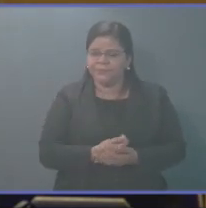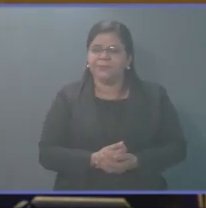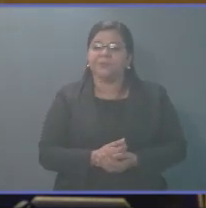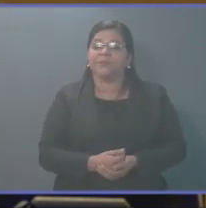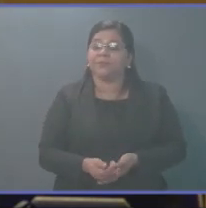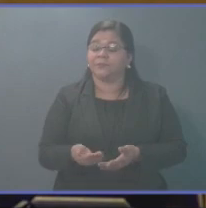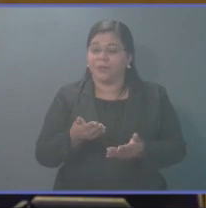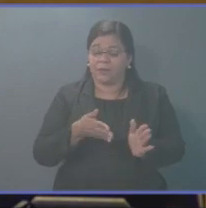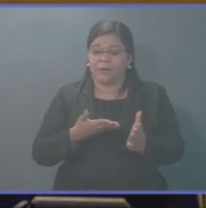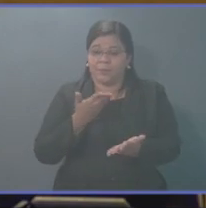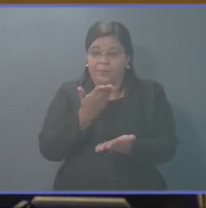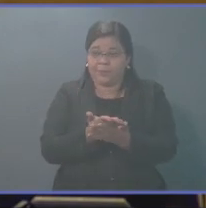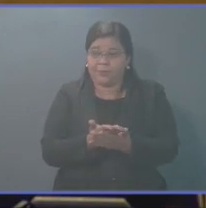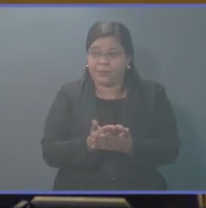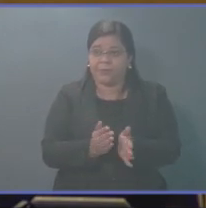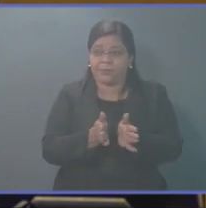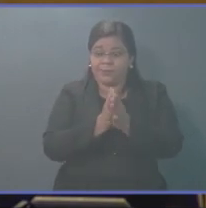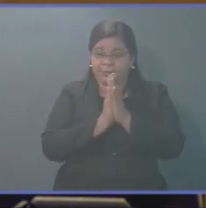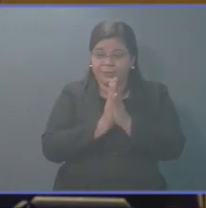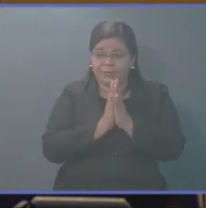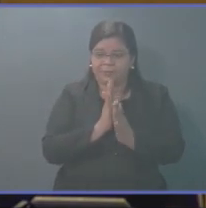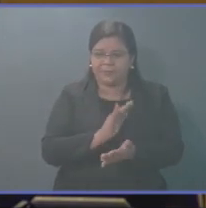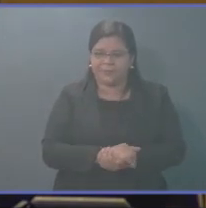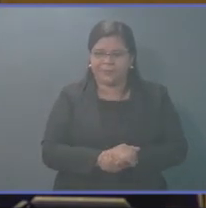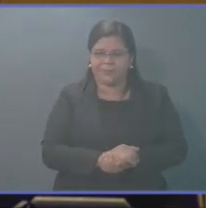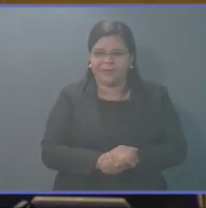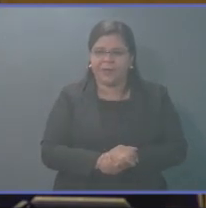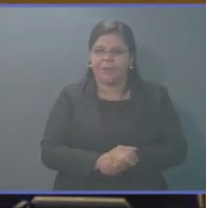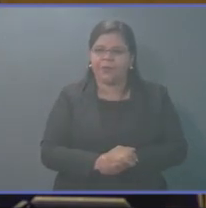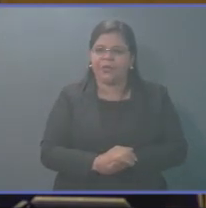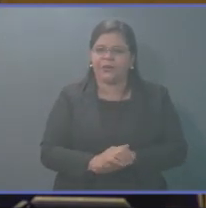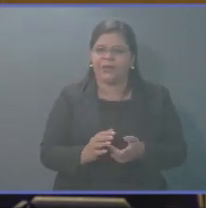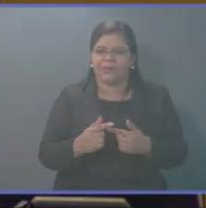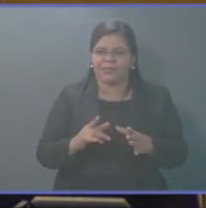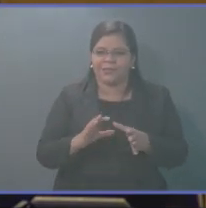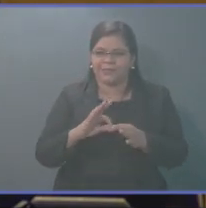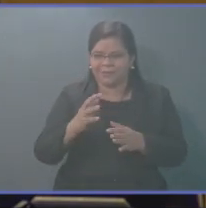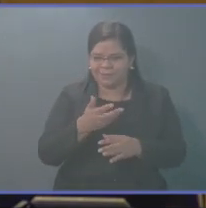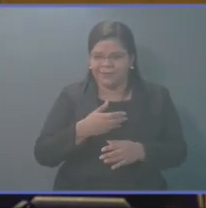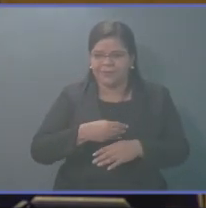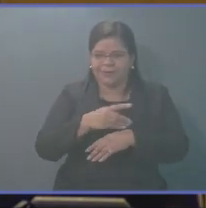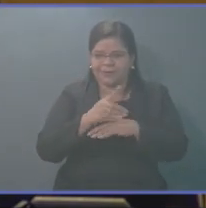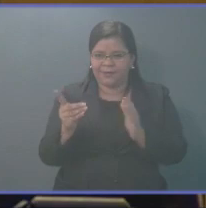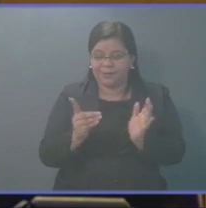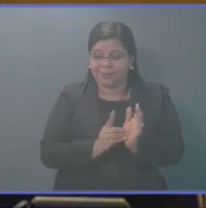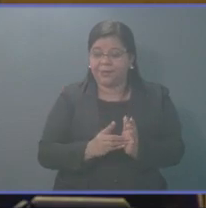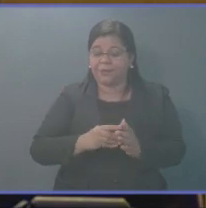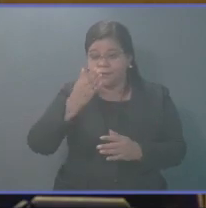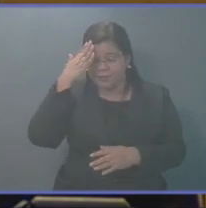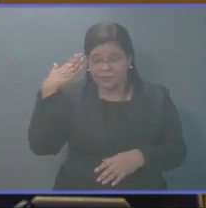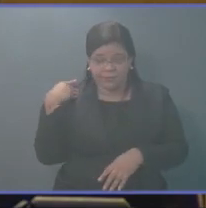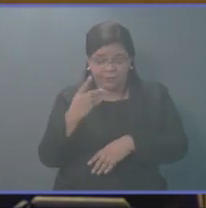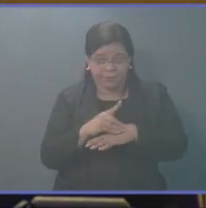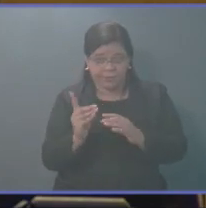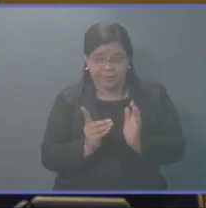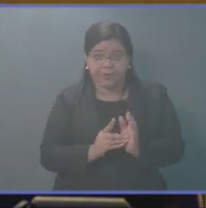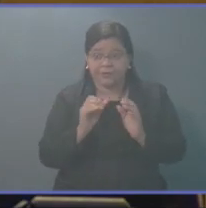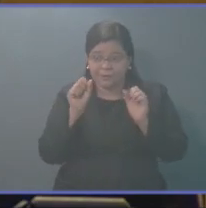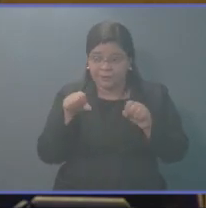Presentación de la solicitud de interpelación. Los diputados o las diputadas que mocionen la interpelación